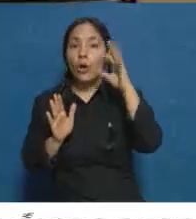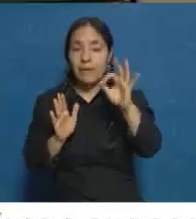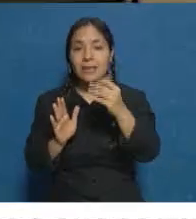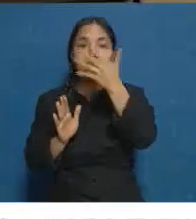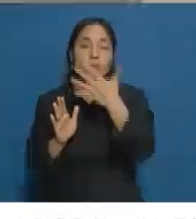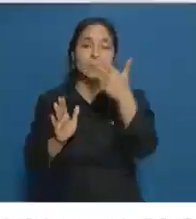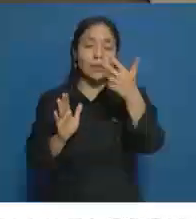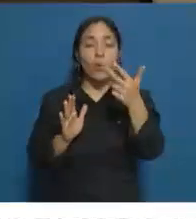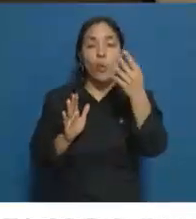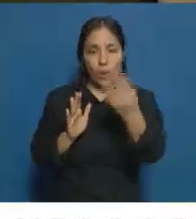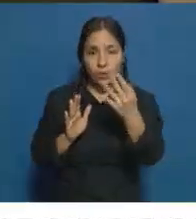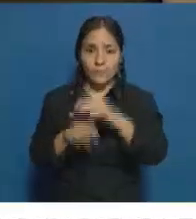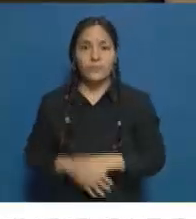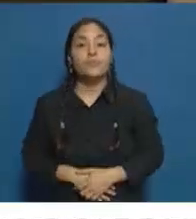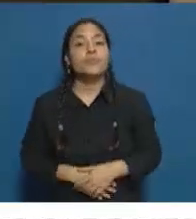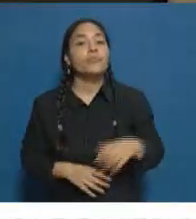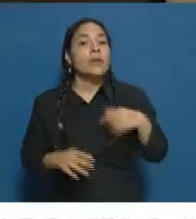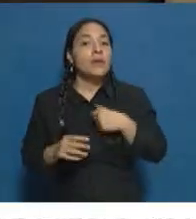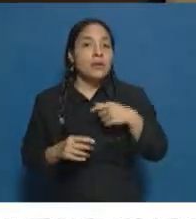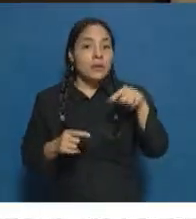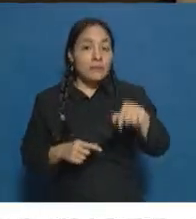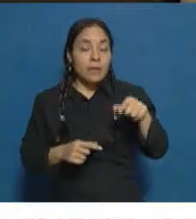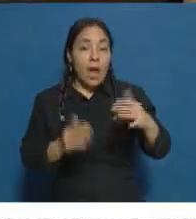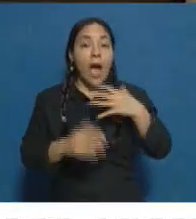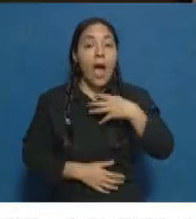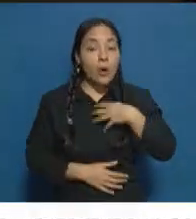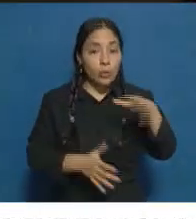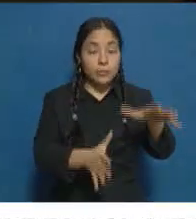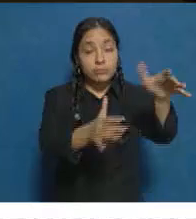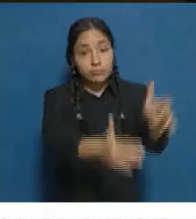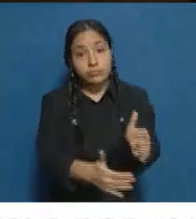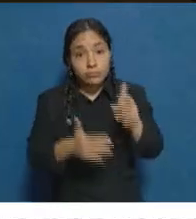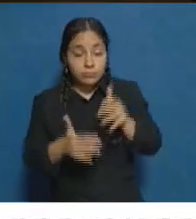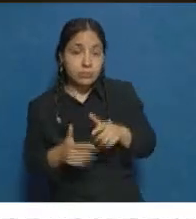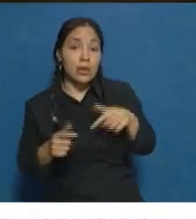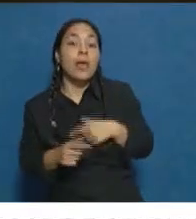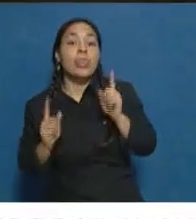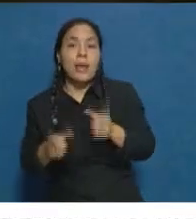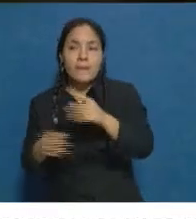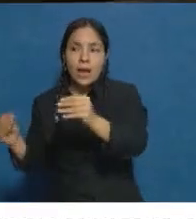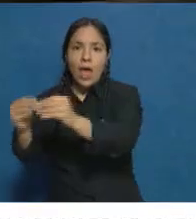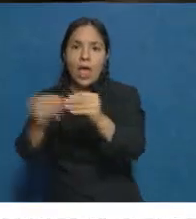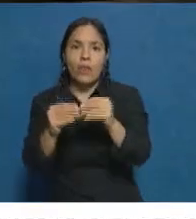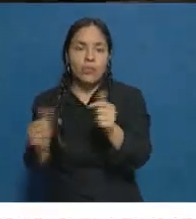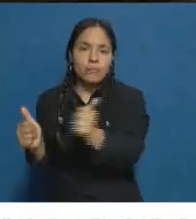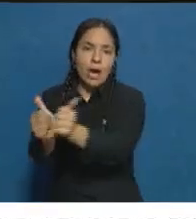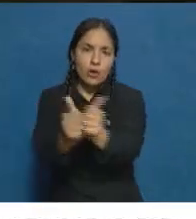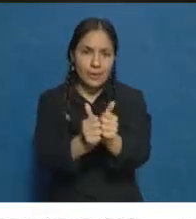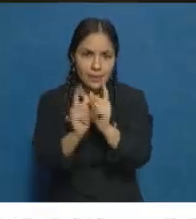decreto 1187, procediendo a la atención del alumno involucrado y también se va a ofrecer el acompañamiento al resto de los alumnos.